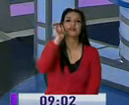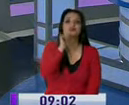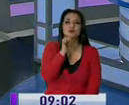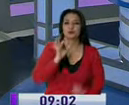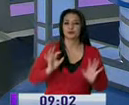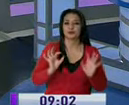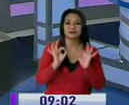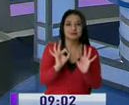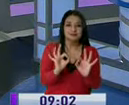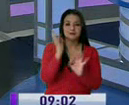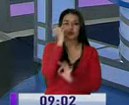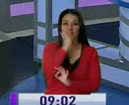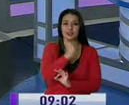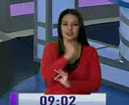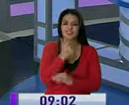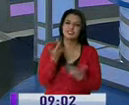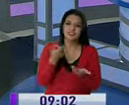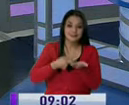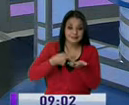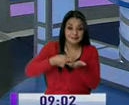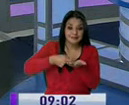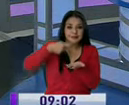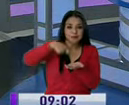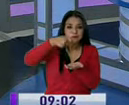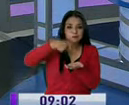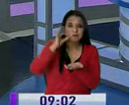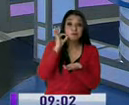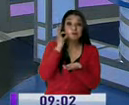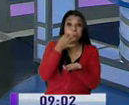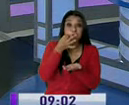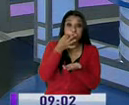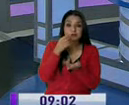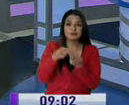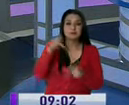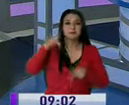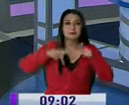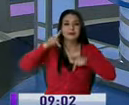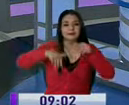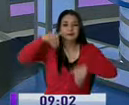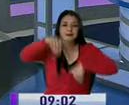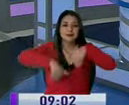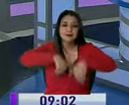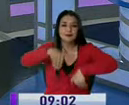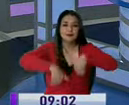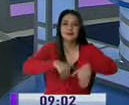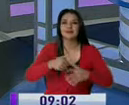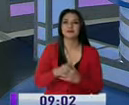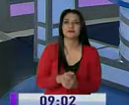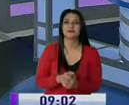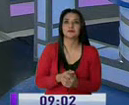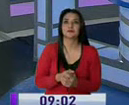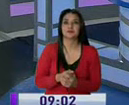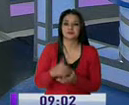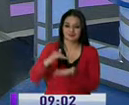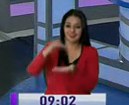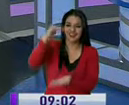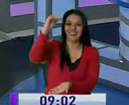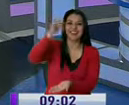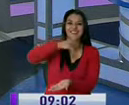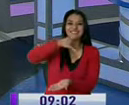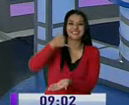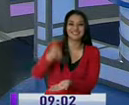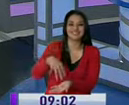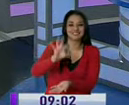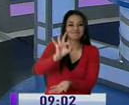vea, ganas de un cevichito. ¡Qué rico! ¿Ah? ¡Piscinita! ¡Qué rico! Una cosita de cebada, ya